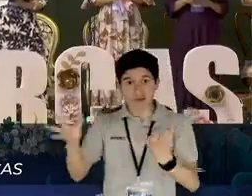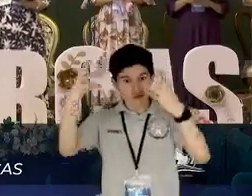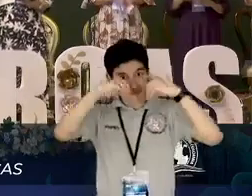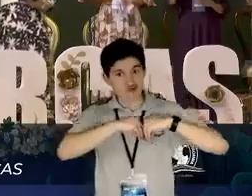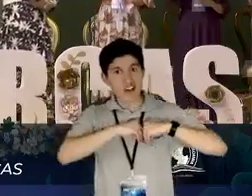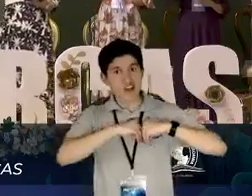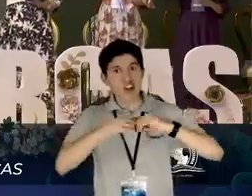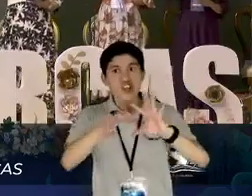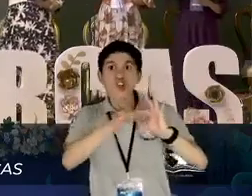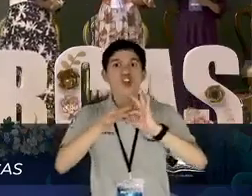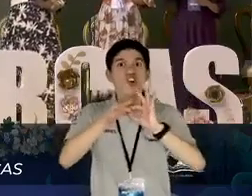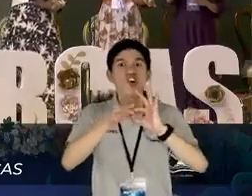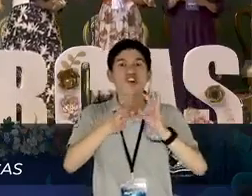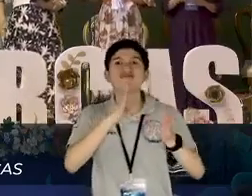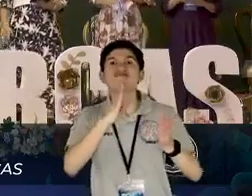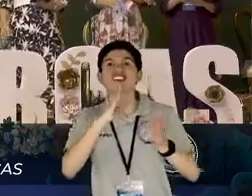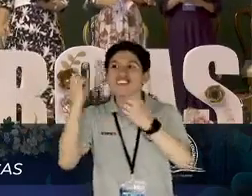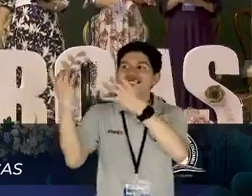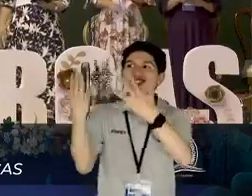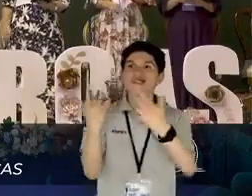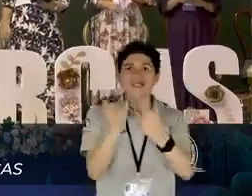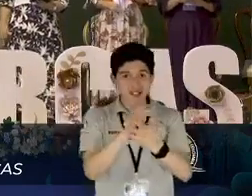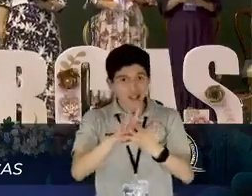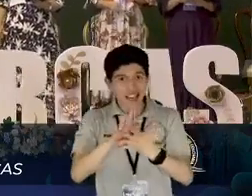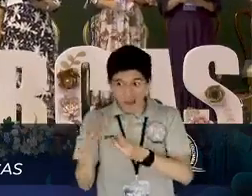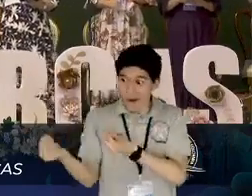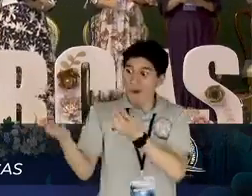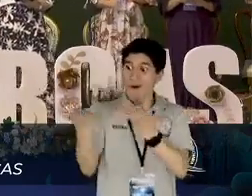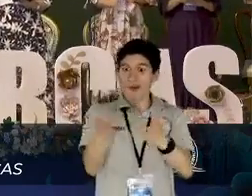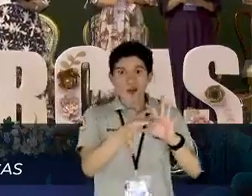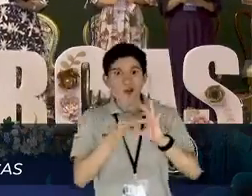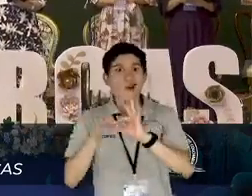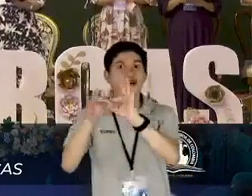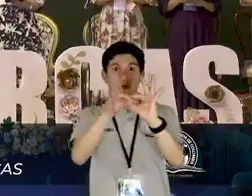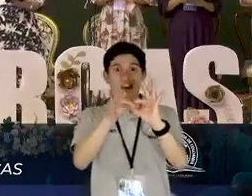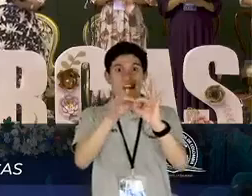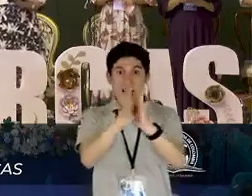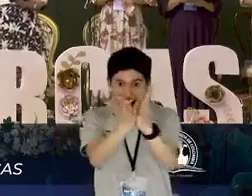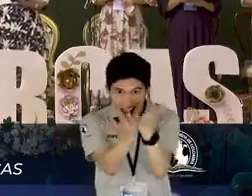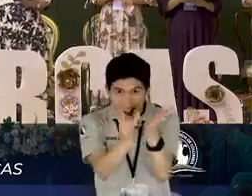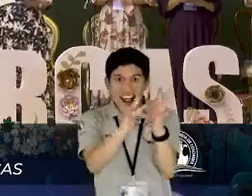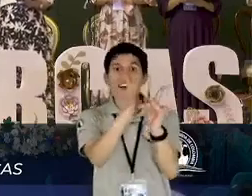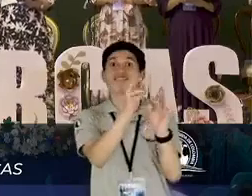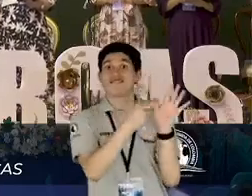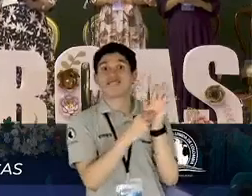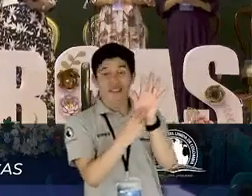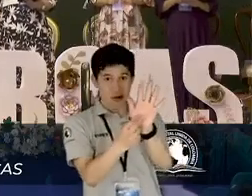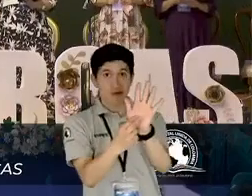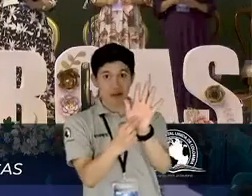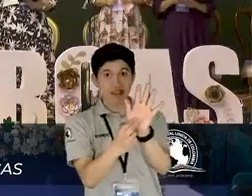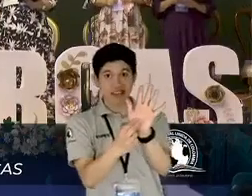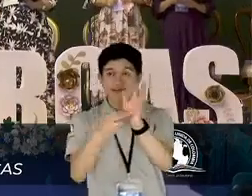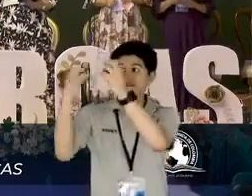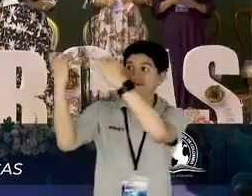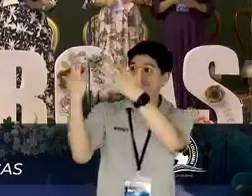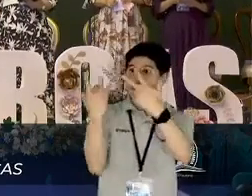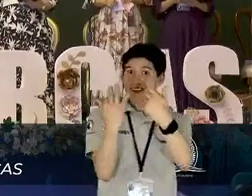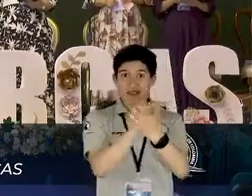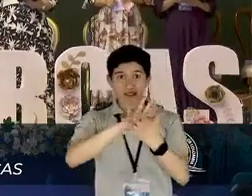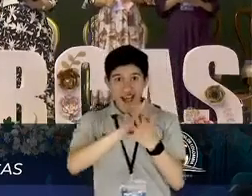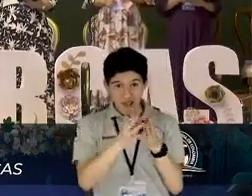unidad? Amén, gloria al Señor. Usted lo ha dicho y la palabra lo afirma. La unidad que el Espíritu les